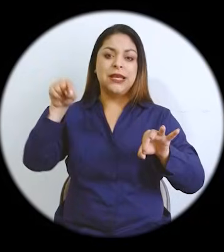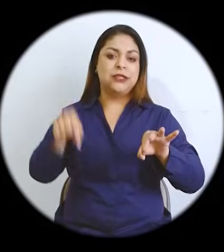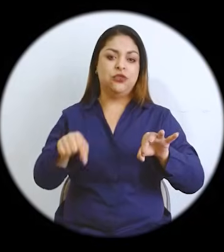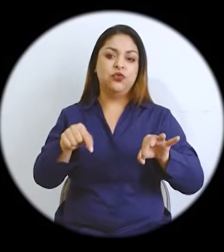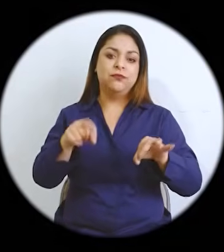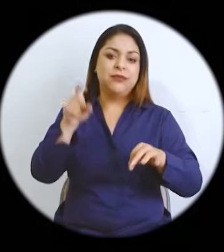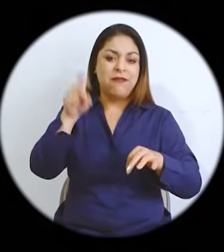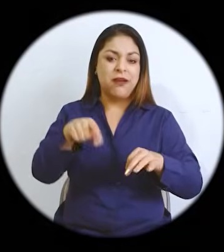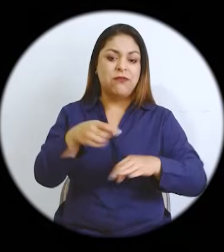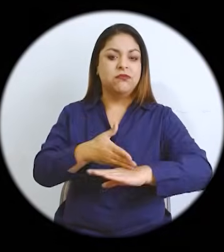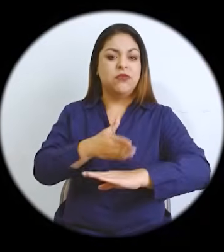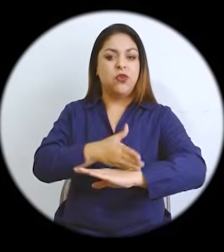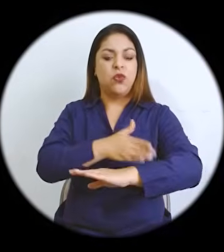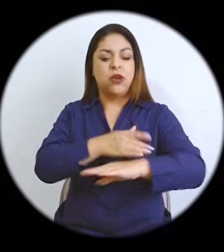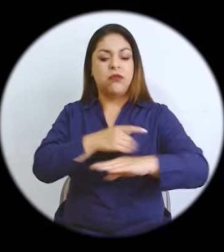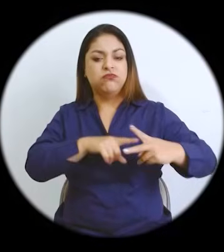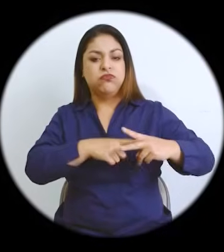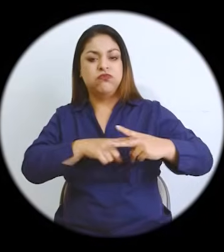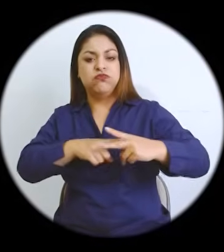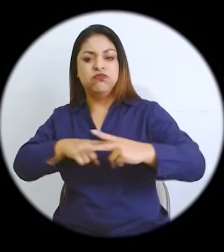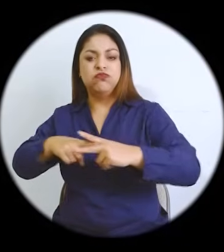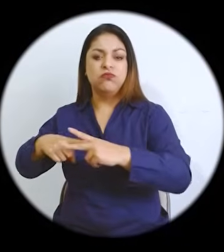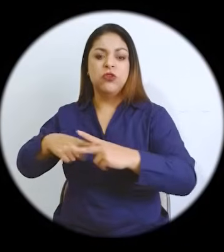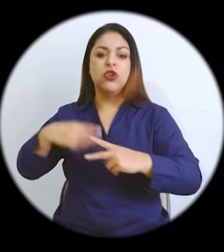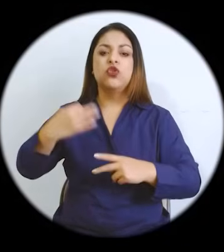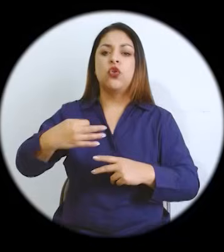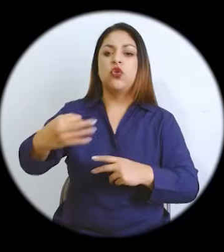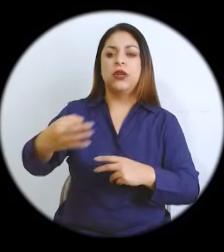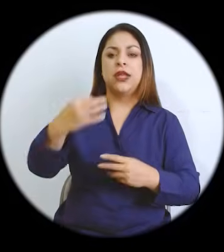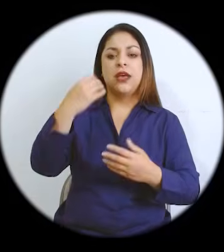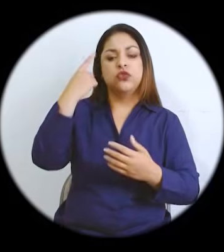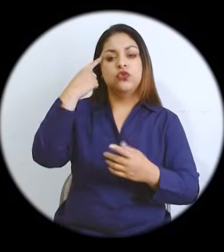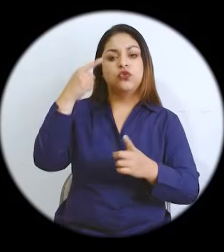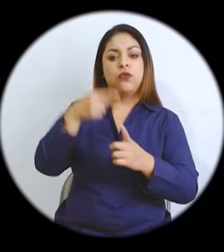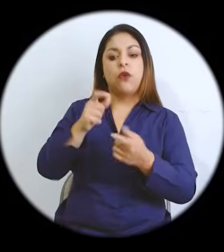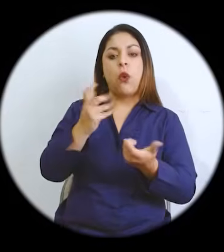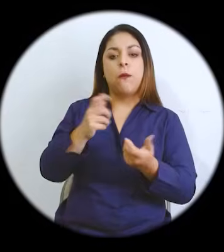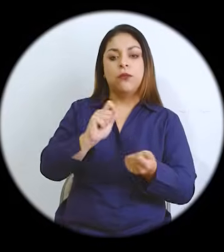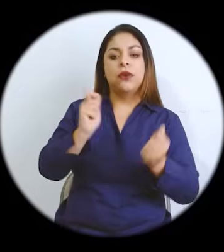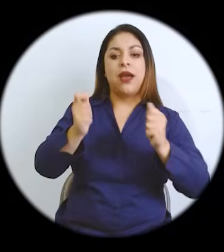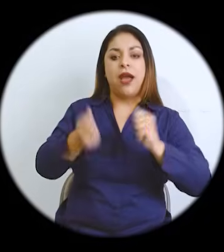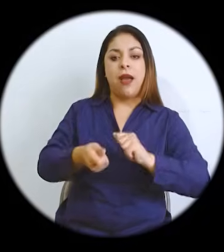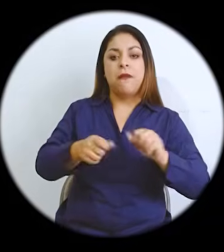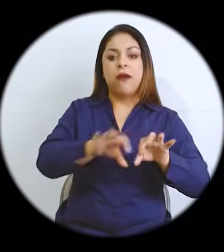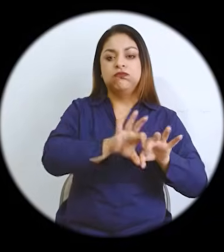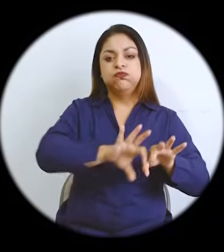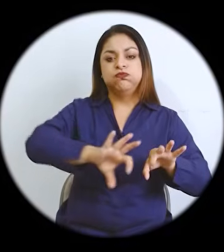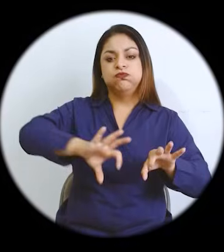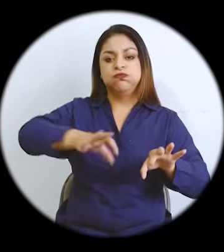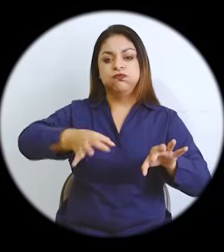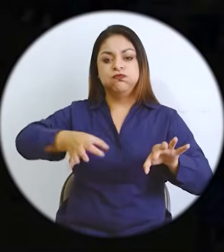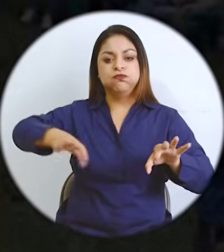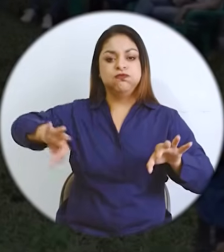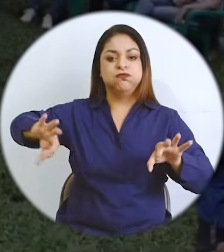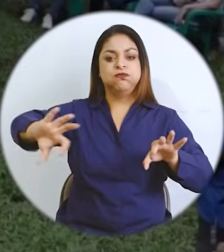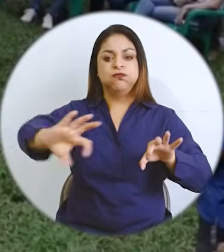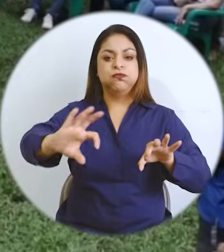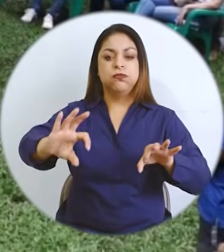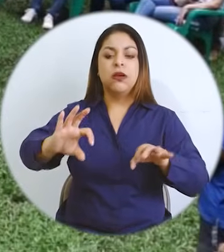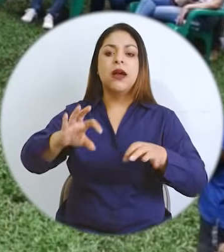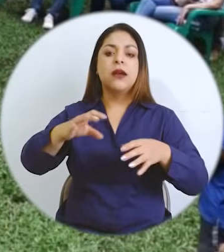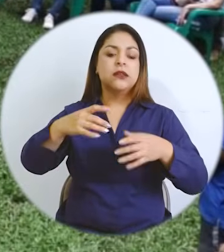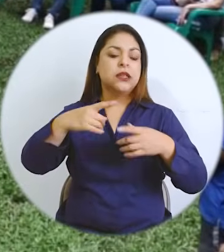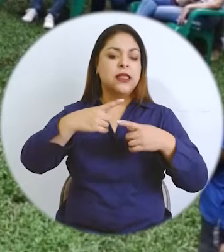tenemos que ir mejorando día con día, el cambio de la red tanto de conducción como la